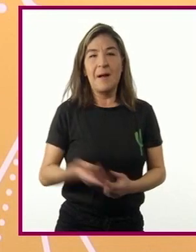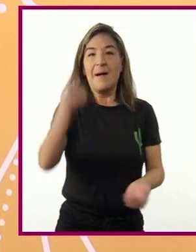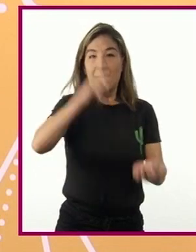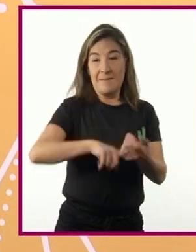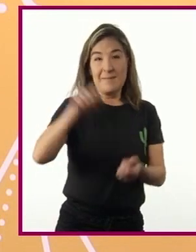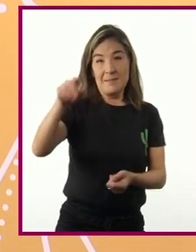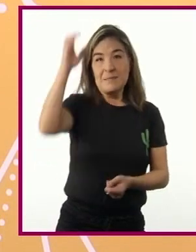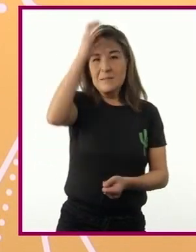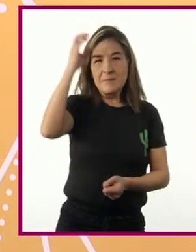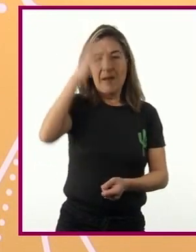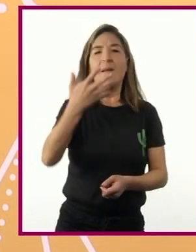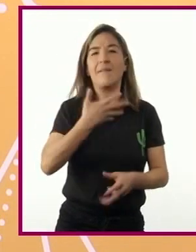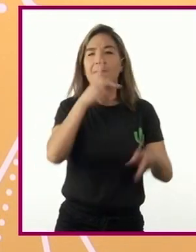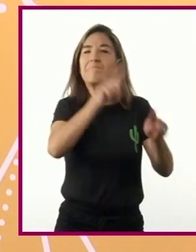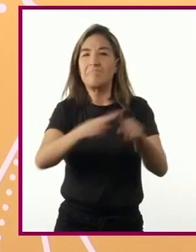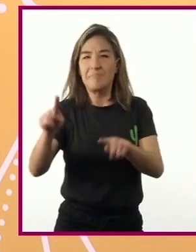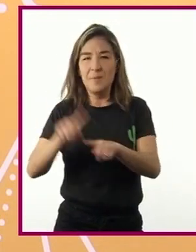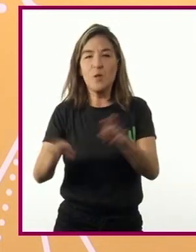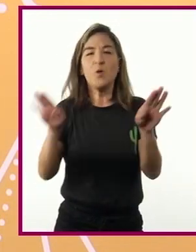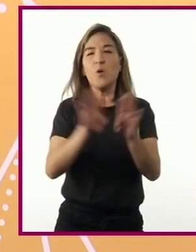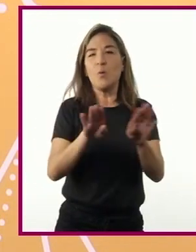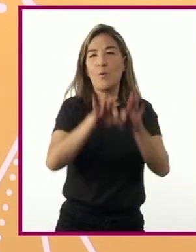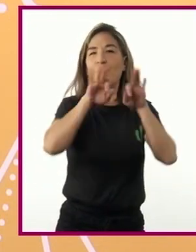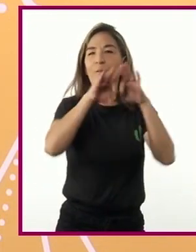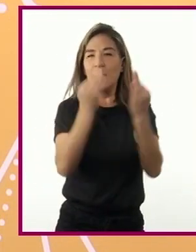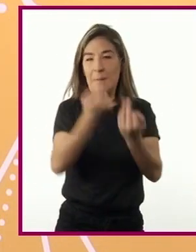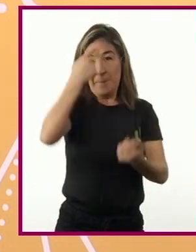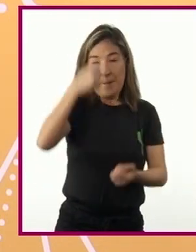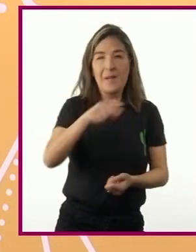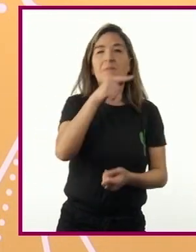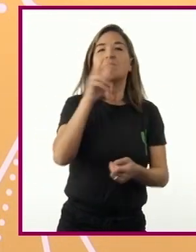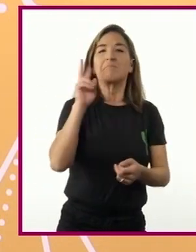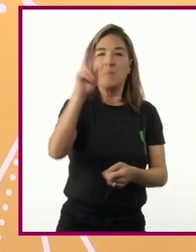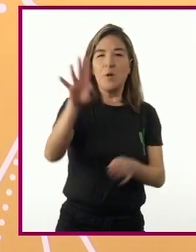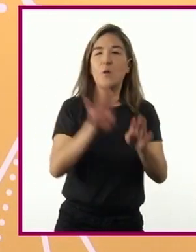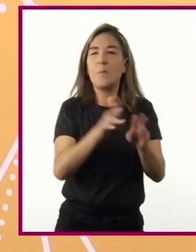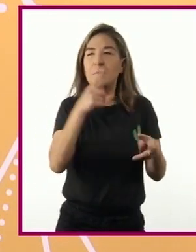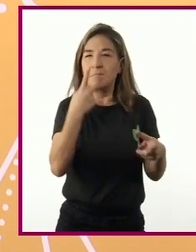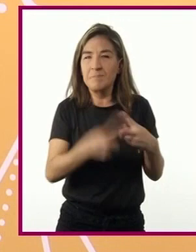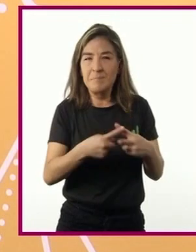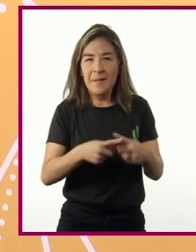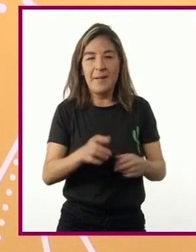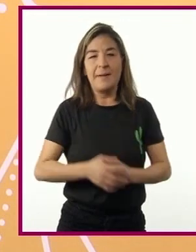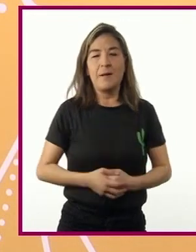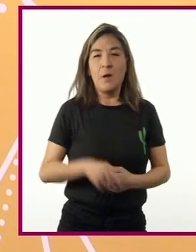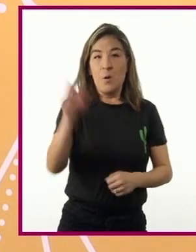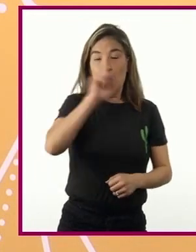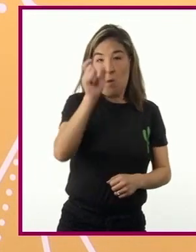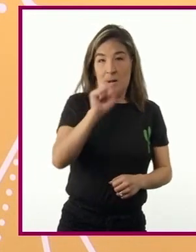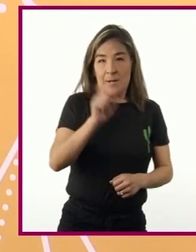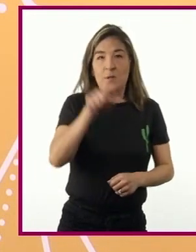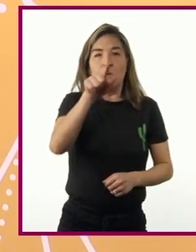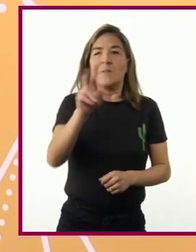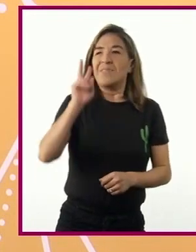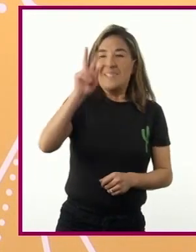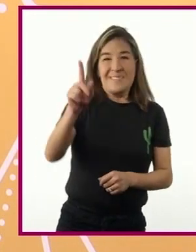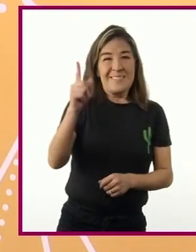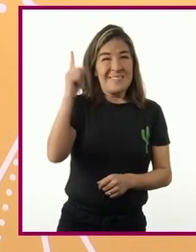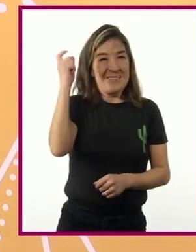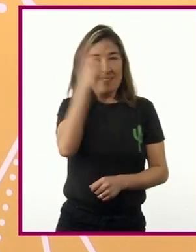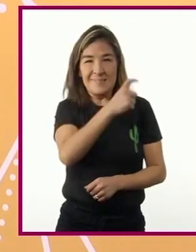ciencia existen diferentes alternativas para realizar cálculos. Cuando un método se ve